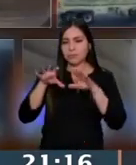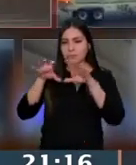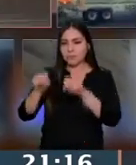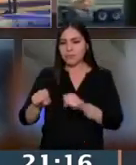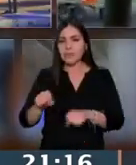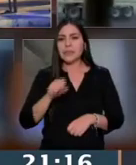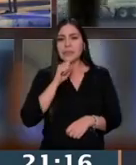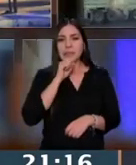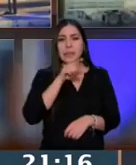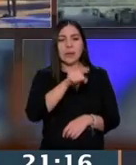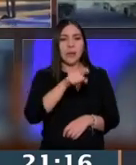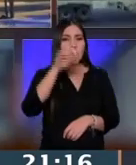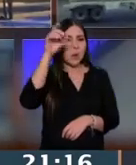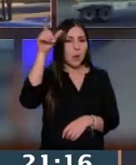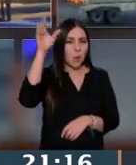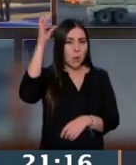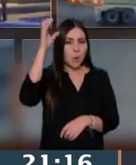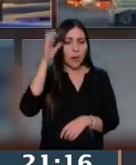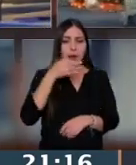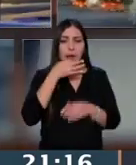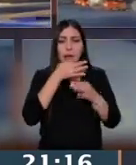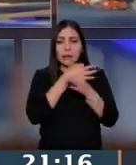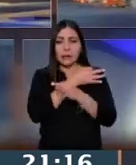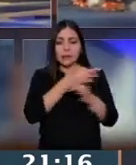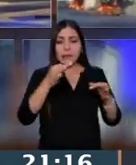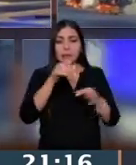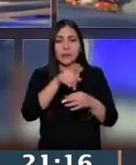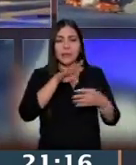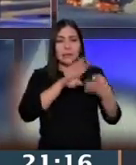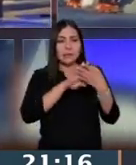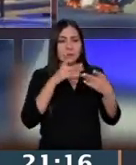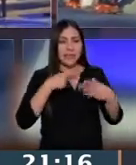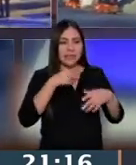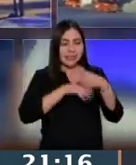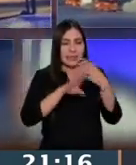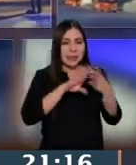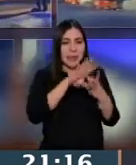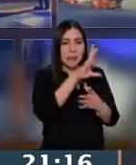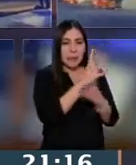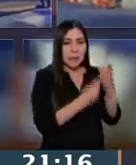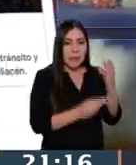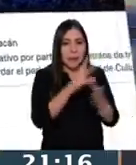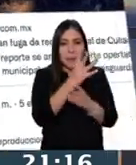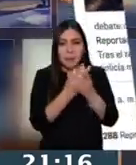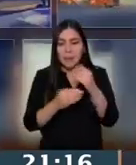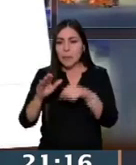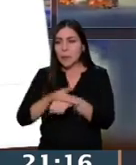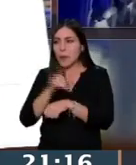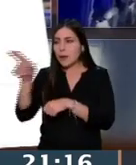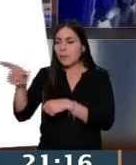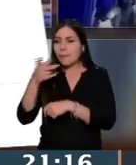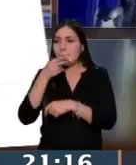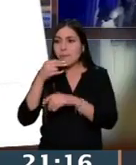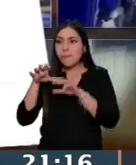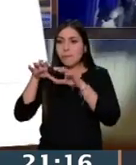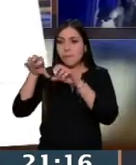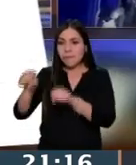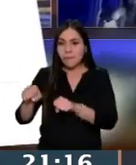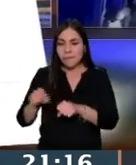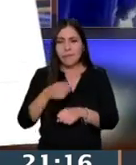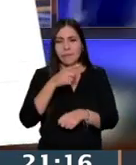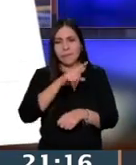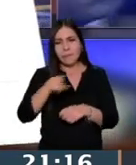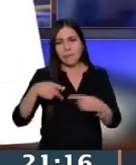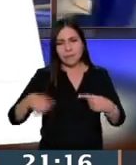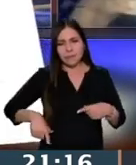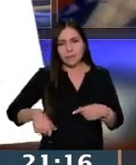del penal de Culiacán tras la detención del narcotraficante. Autoridades locales informaron que la seguridad del penal fue